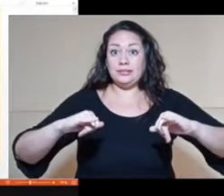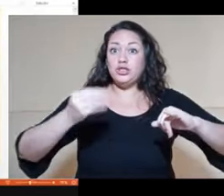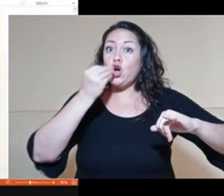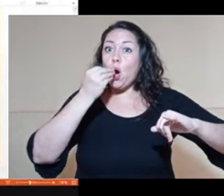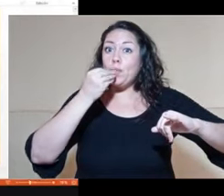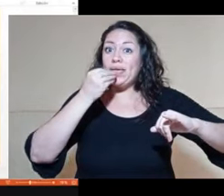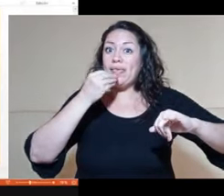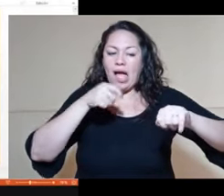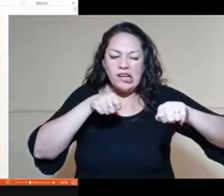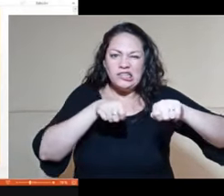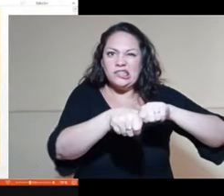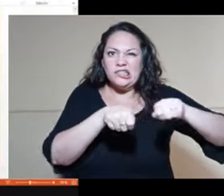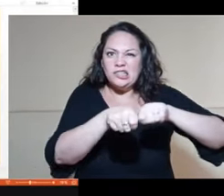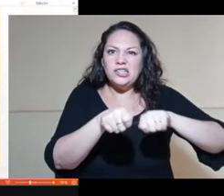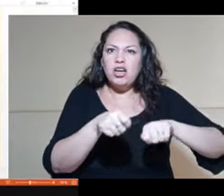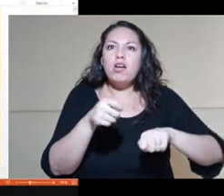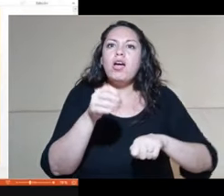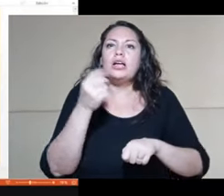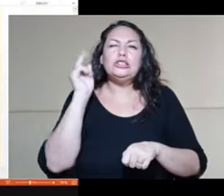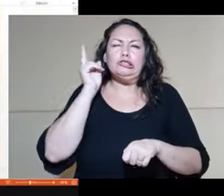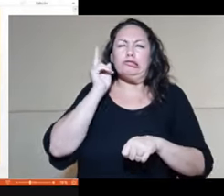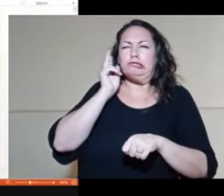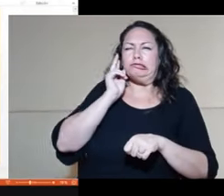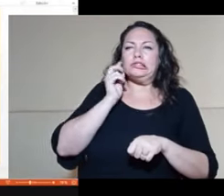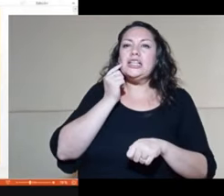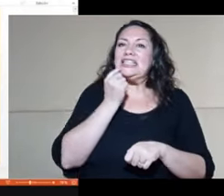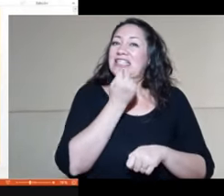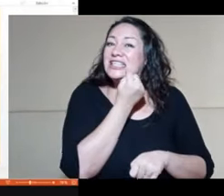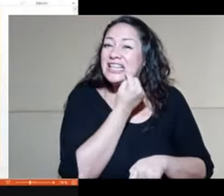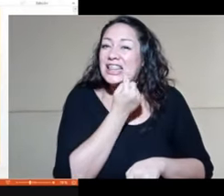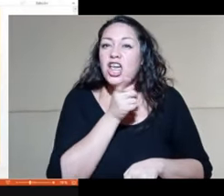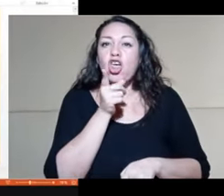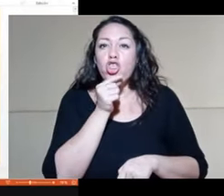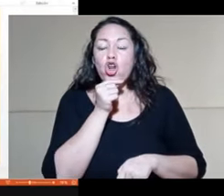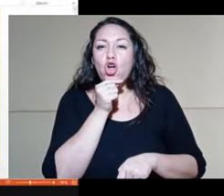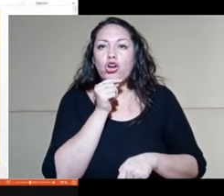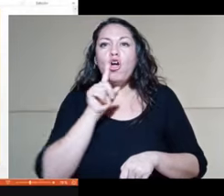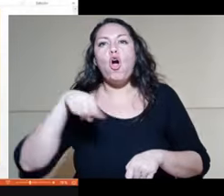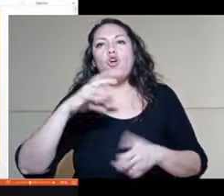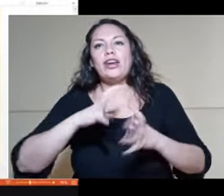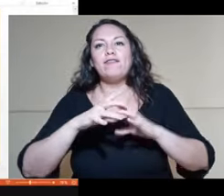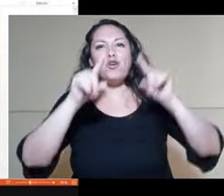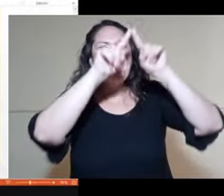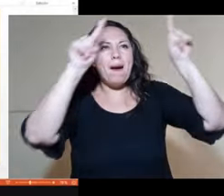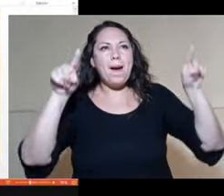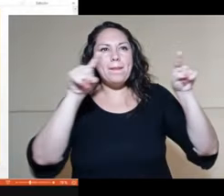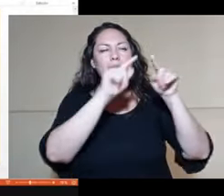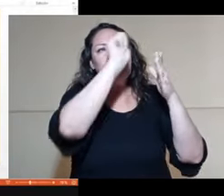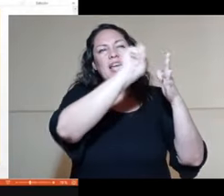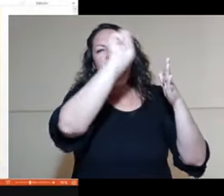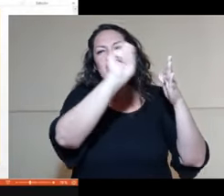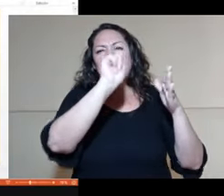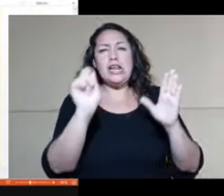dientes en sí. Es como cuando uno hace sonar la tiza en el pizarrón Ajá, y produce el escalofrío, sería como una cosa así. Eso tiene que ver